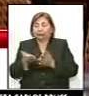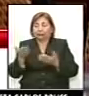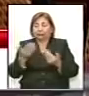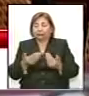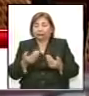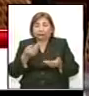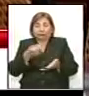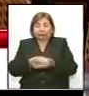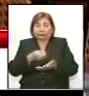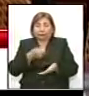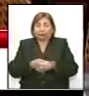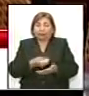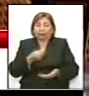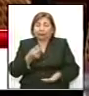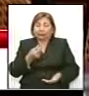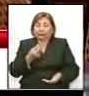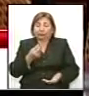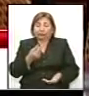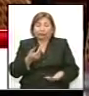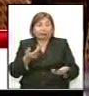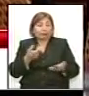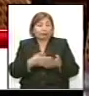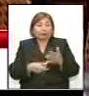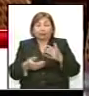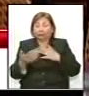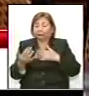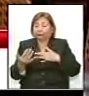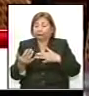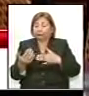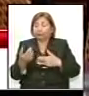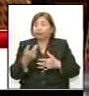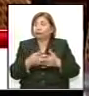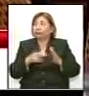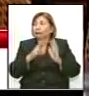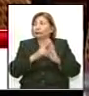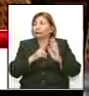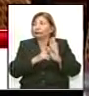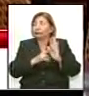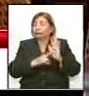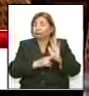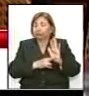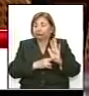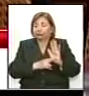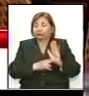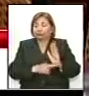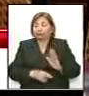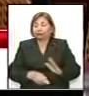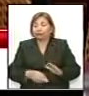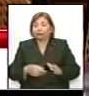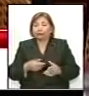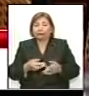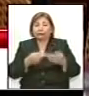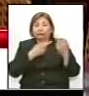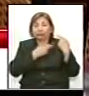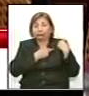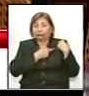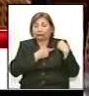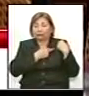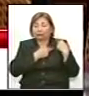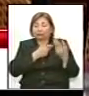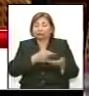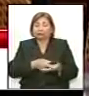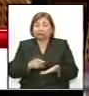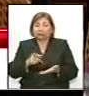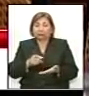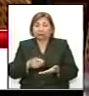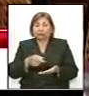ya el precio. Estamos esperando el precio y los requisitos, porque hay requisitos irresponsables que manda